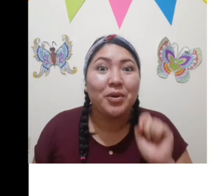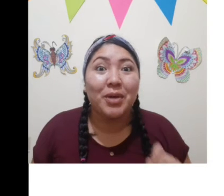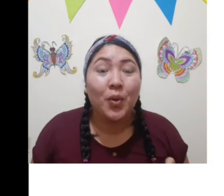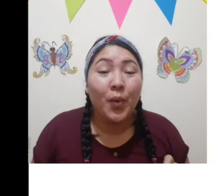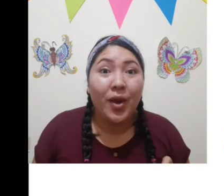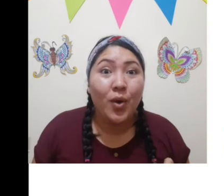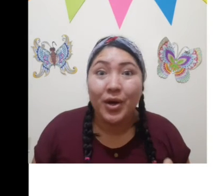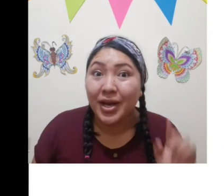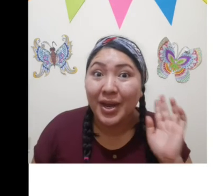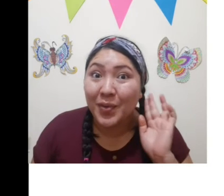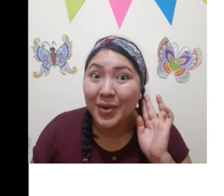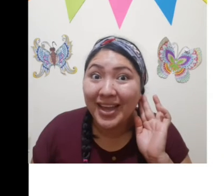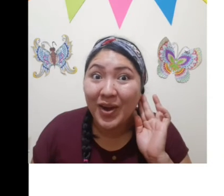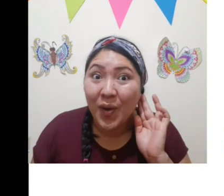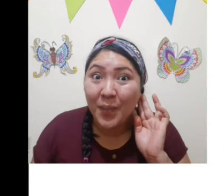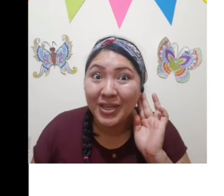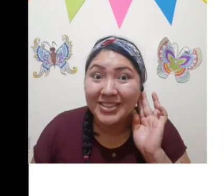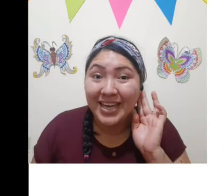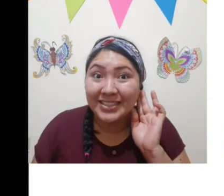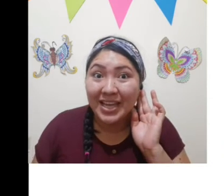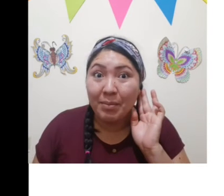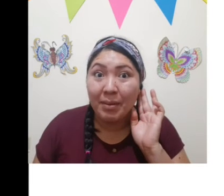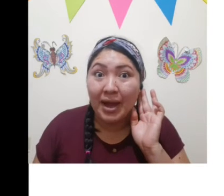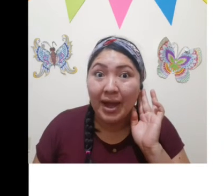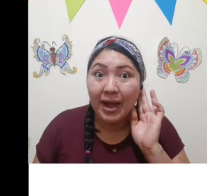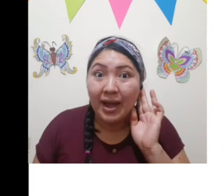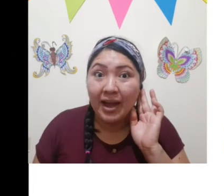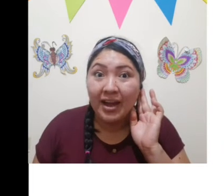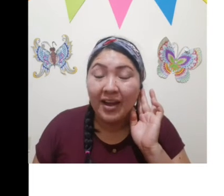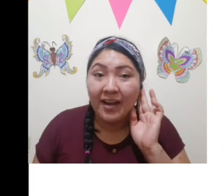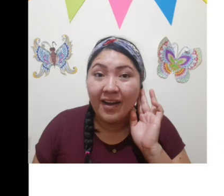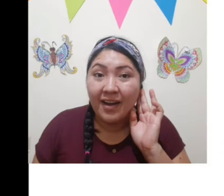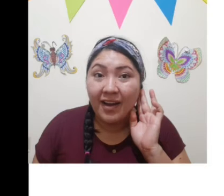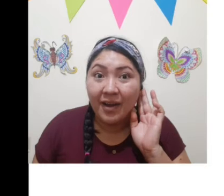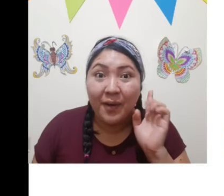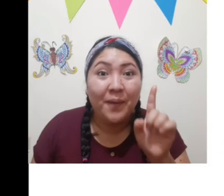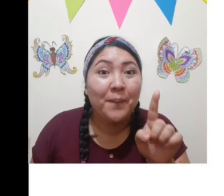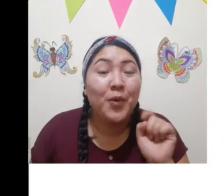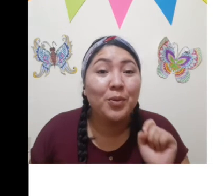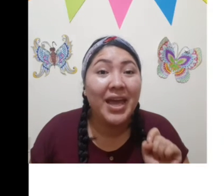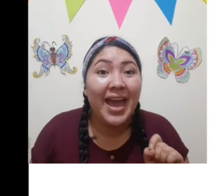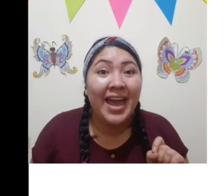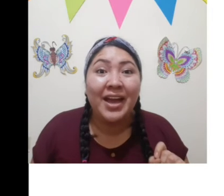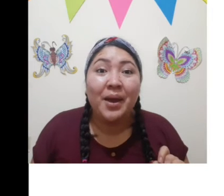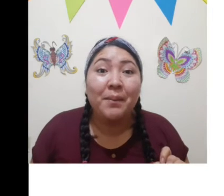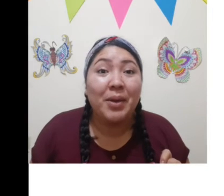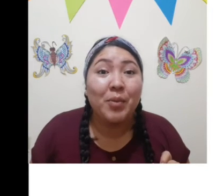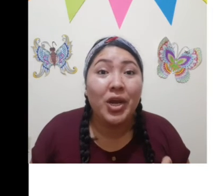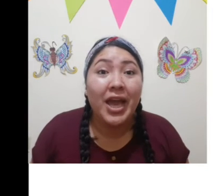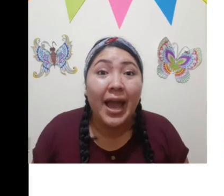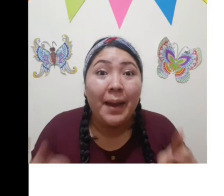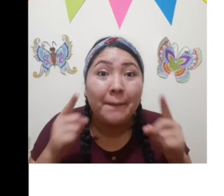con nuestro primer juego recuerdan como les dije que se llamaba muy bien